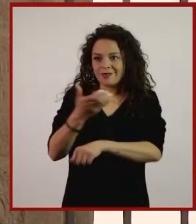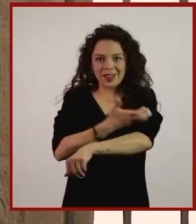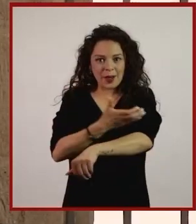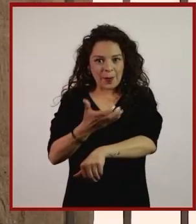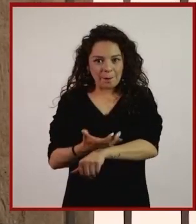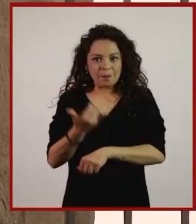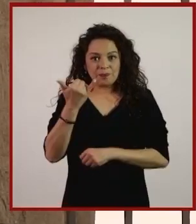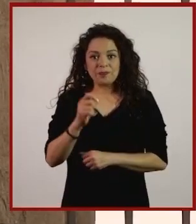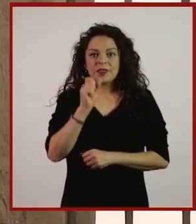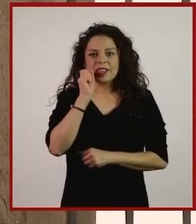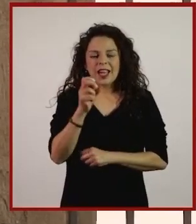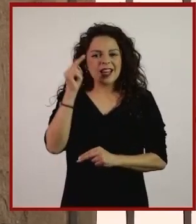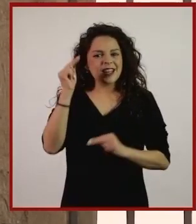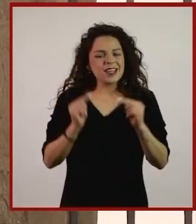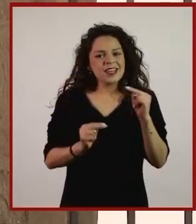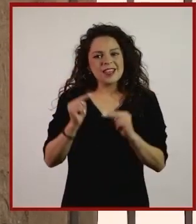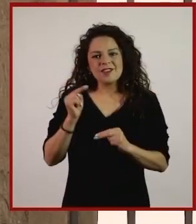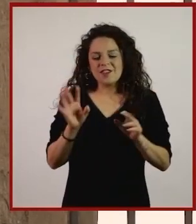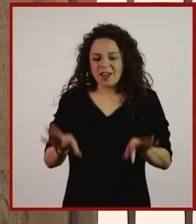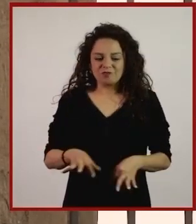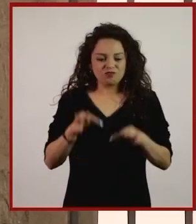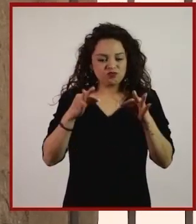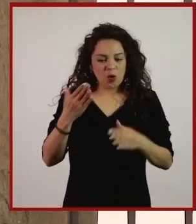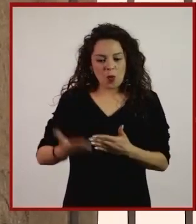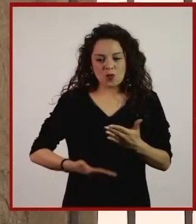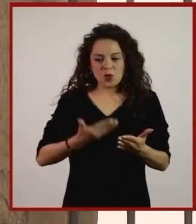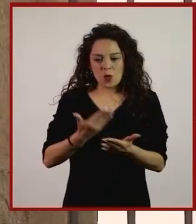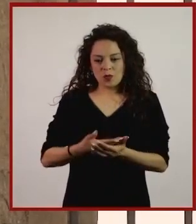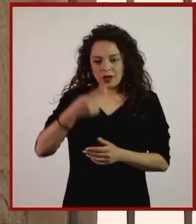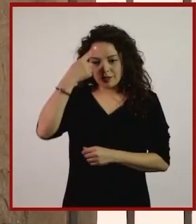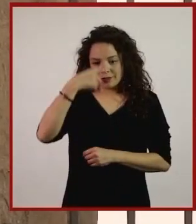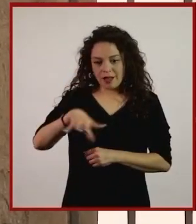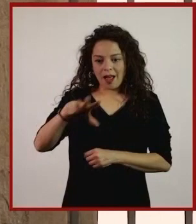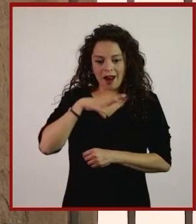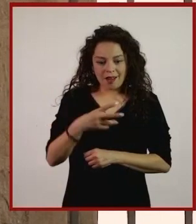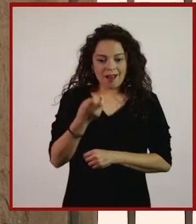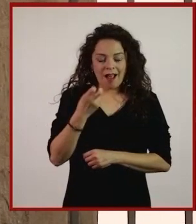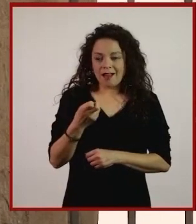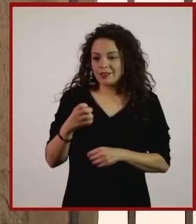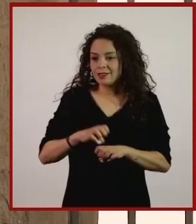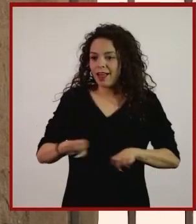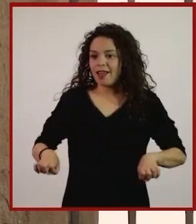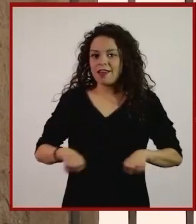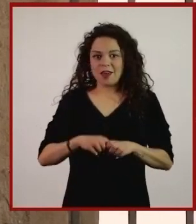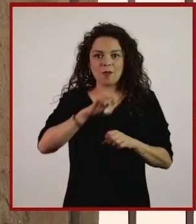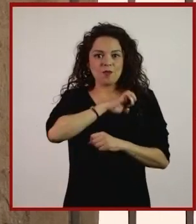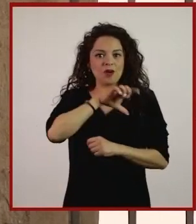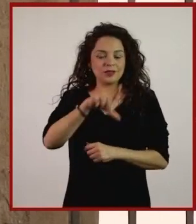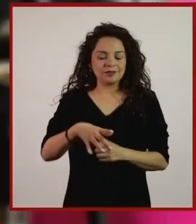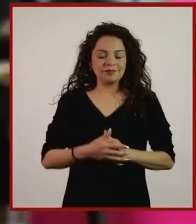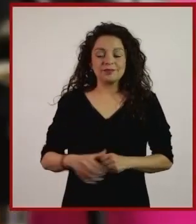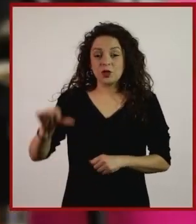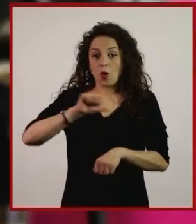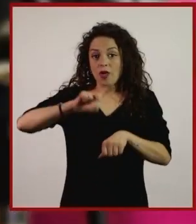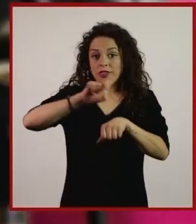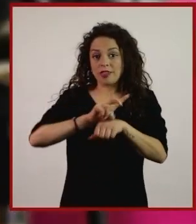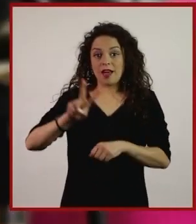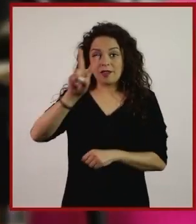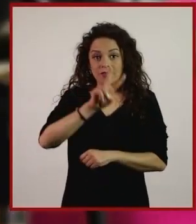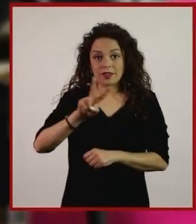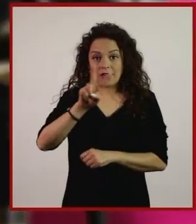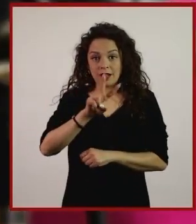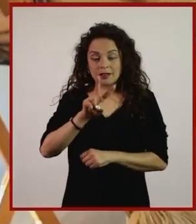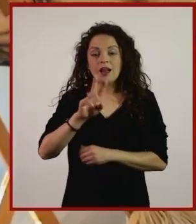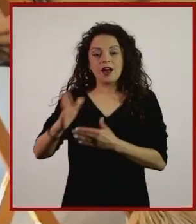tu compañía y con el gran nivel que tiene la propuesta programática que hacen nuestros especialistas. Hoy viernes